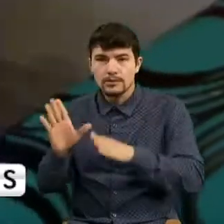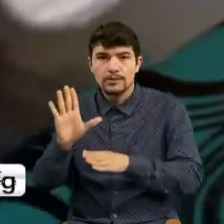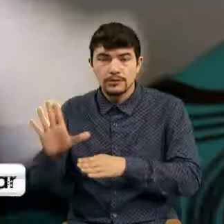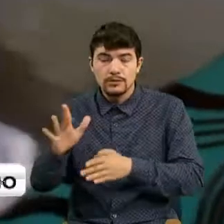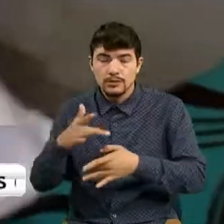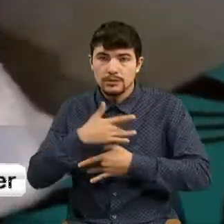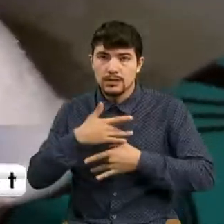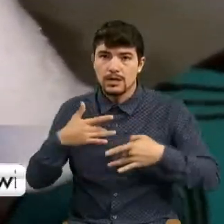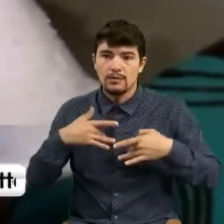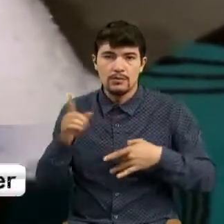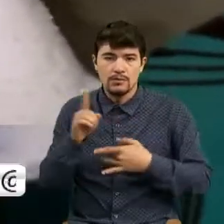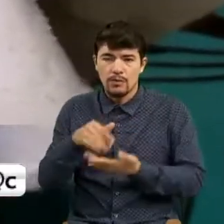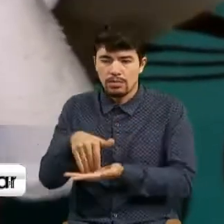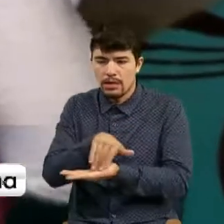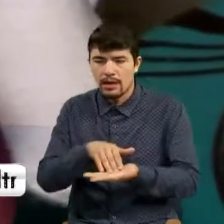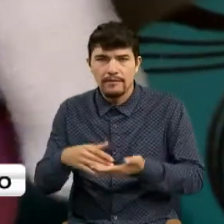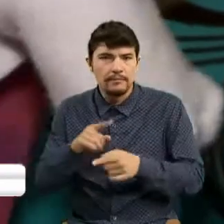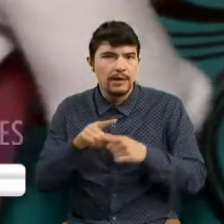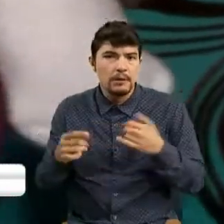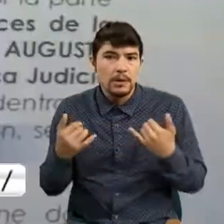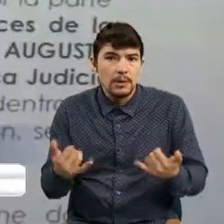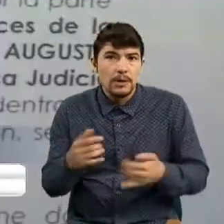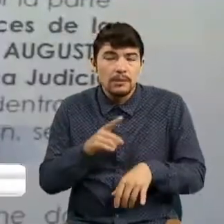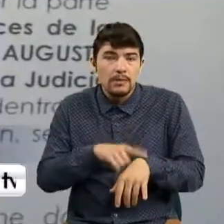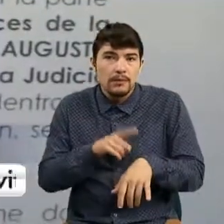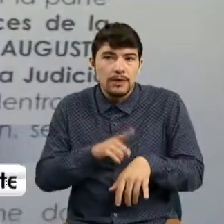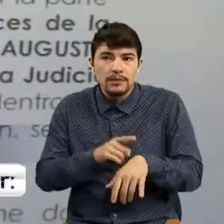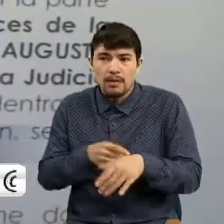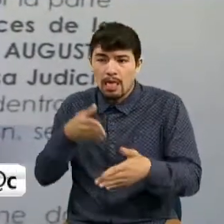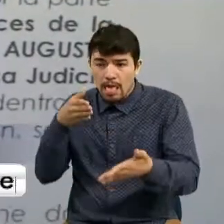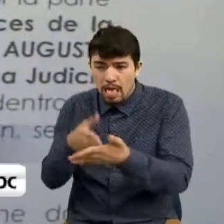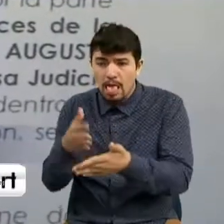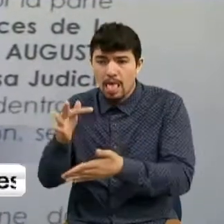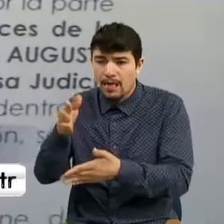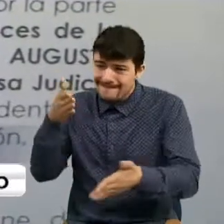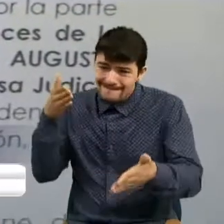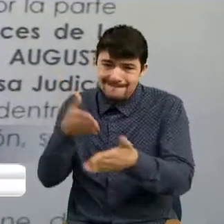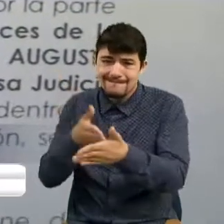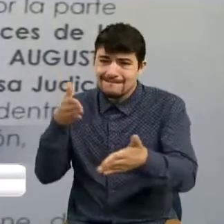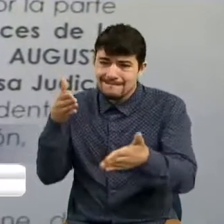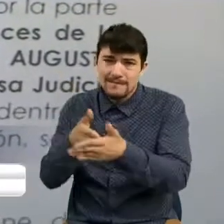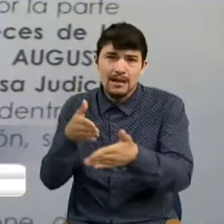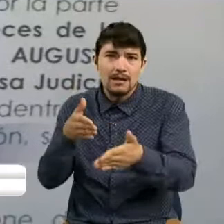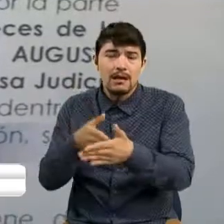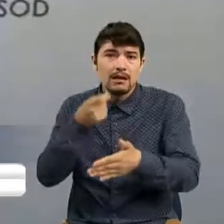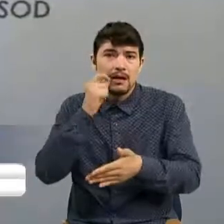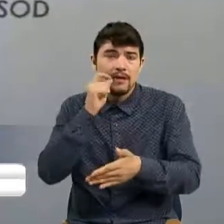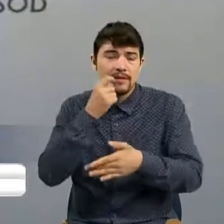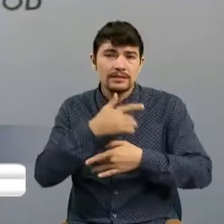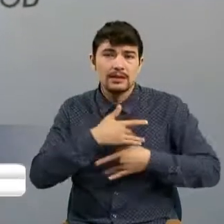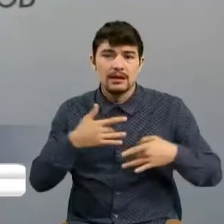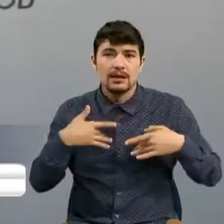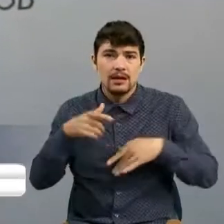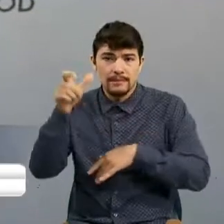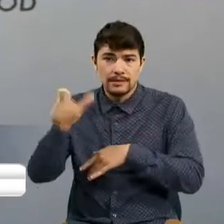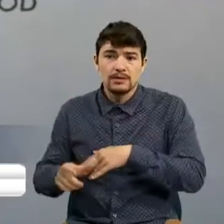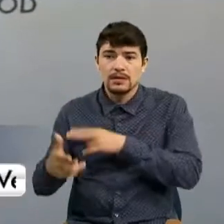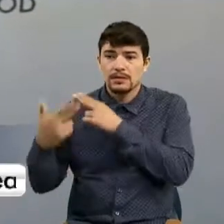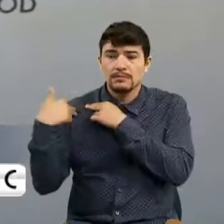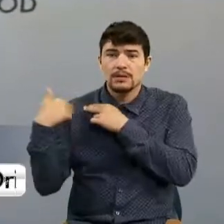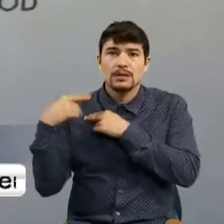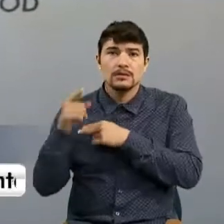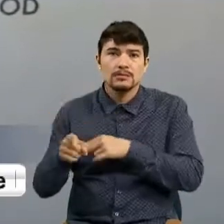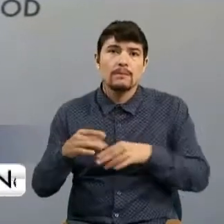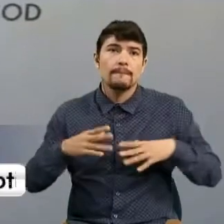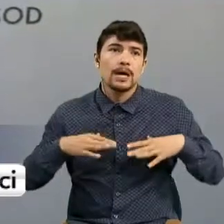estado de salud no recaiga pero hasta el momento entre tutelas y desacatos cafesalud informa que la persona encargada se